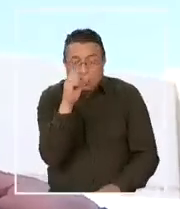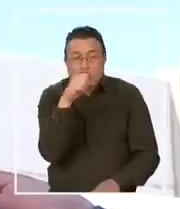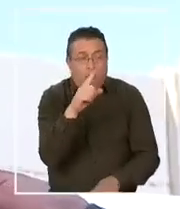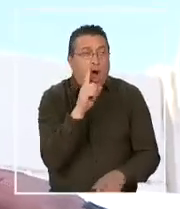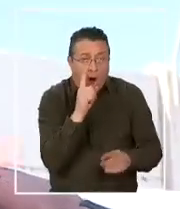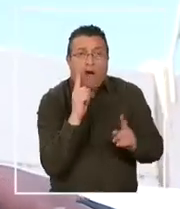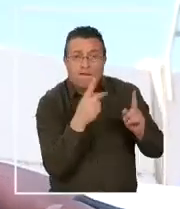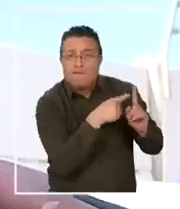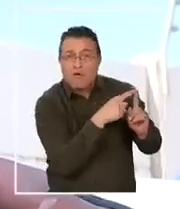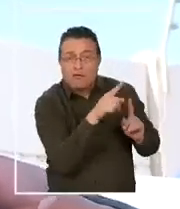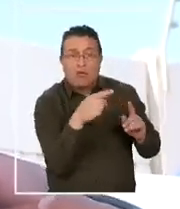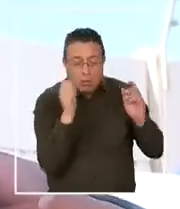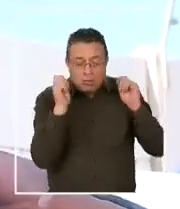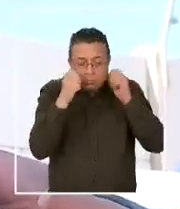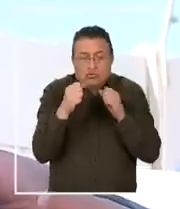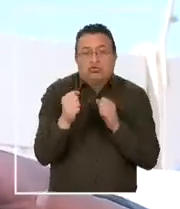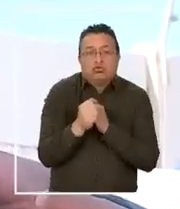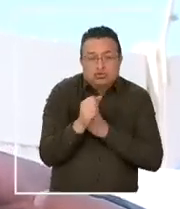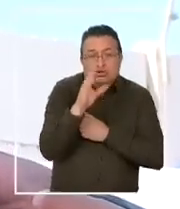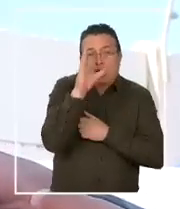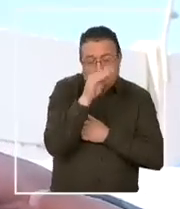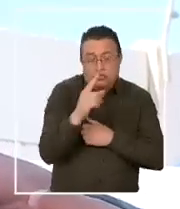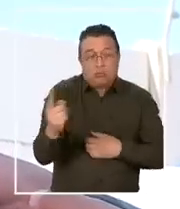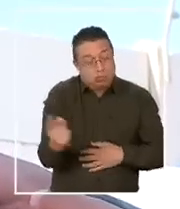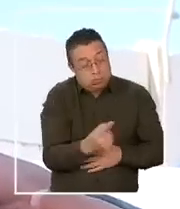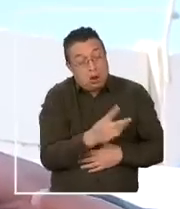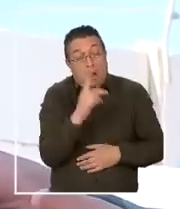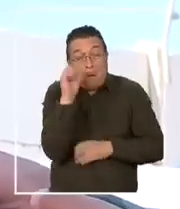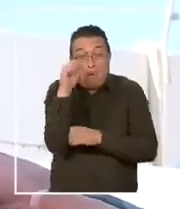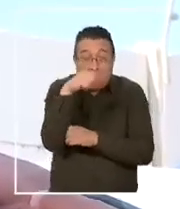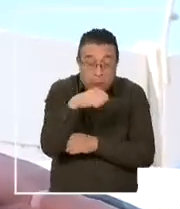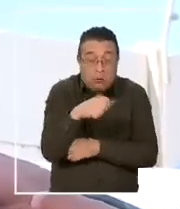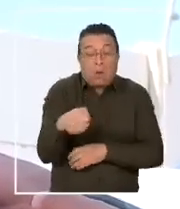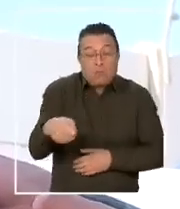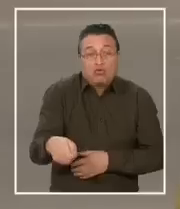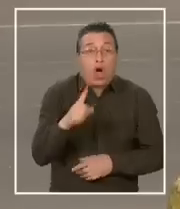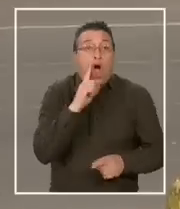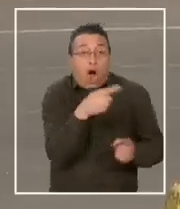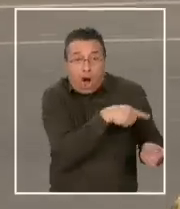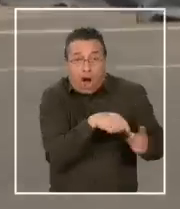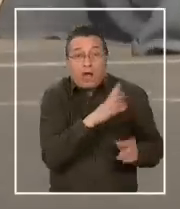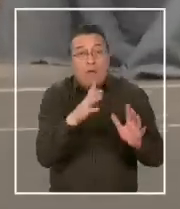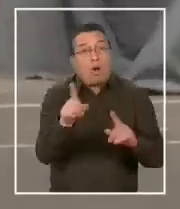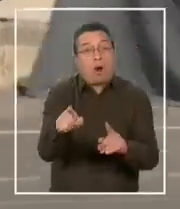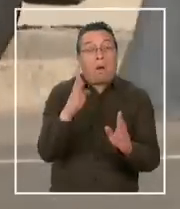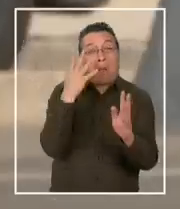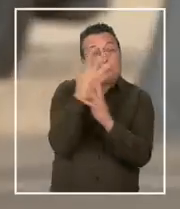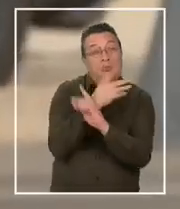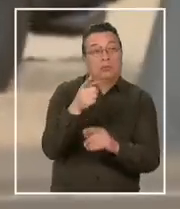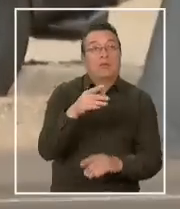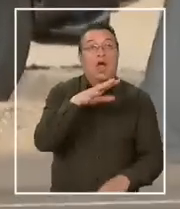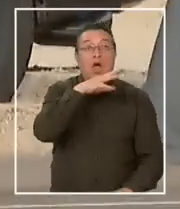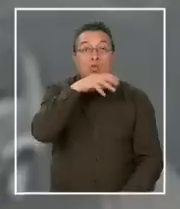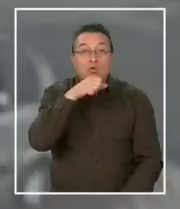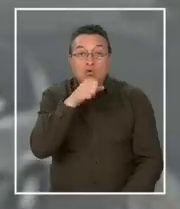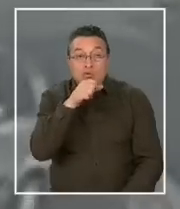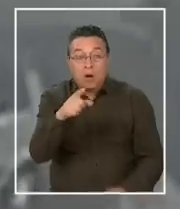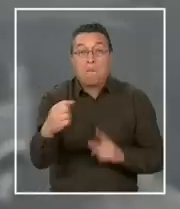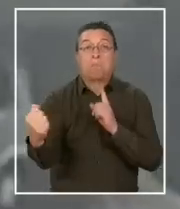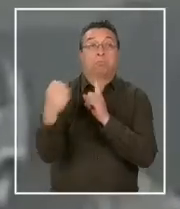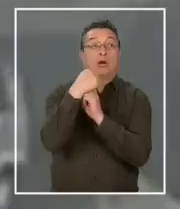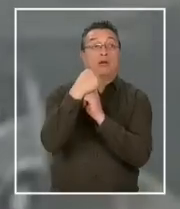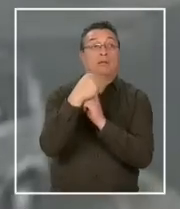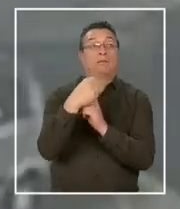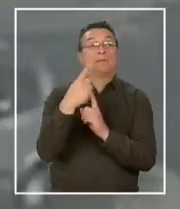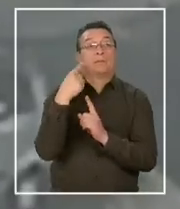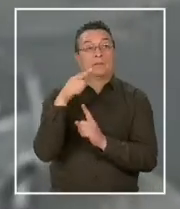condiciones, que muy tapados, sobre todo de noche, muy encorvados, con muleta y todo. El conserje, un adulto mayor agredido por el antisocial,